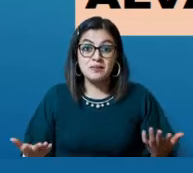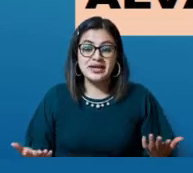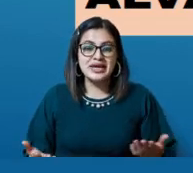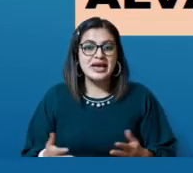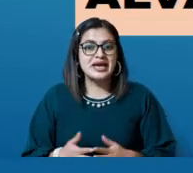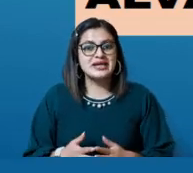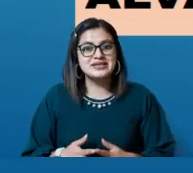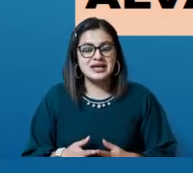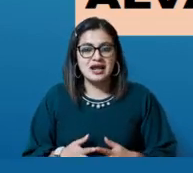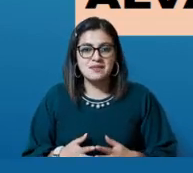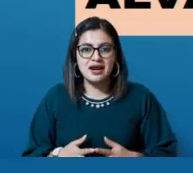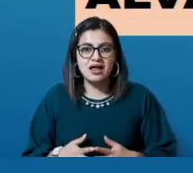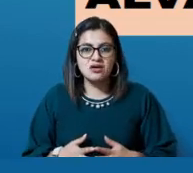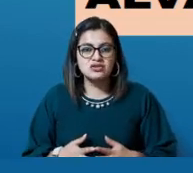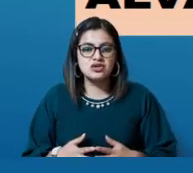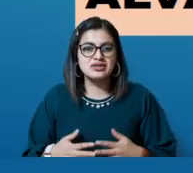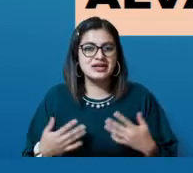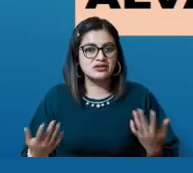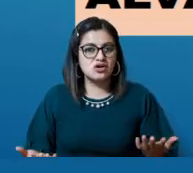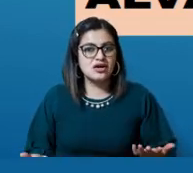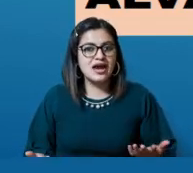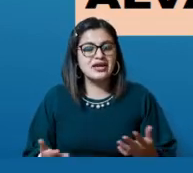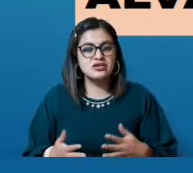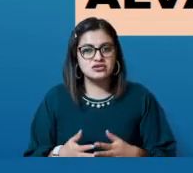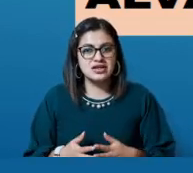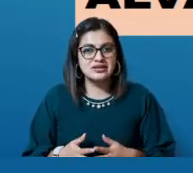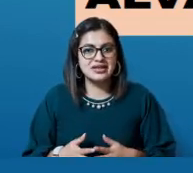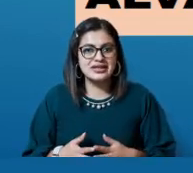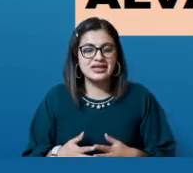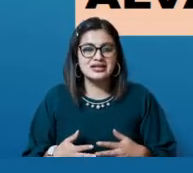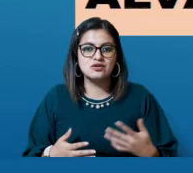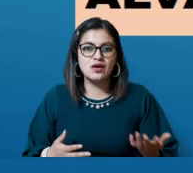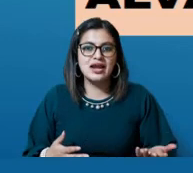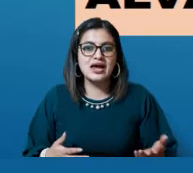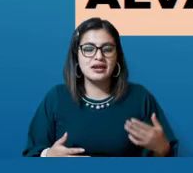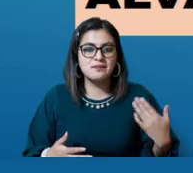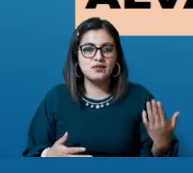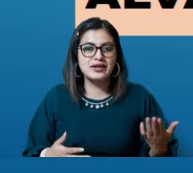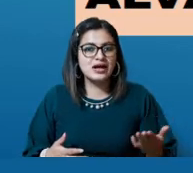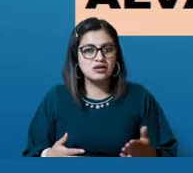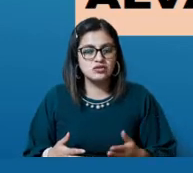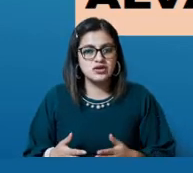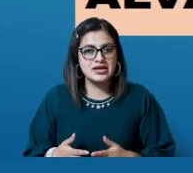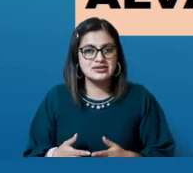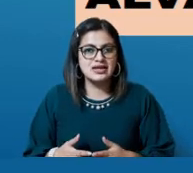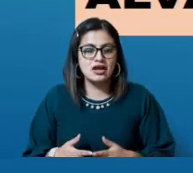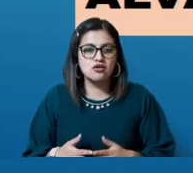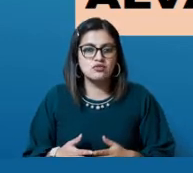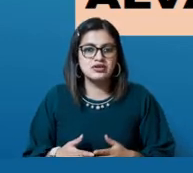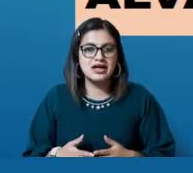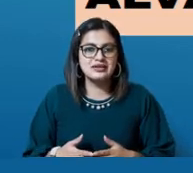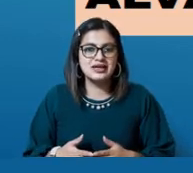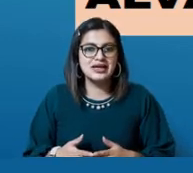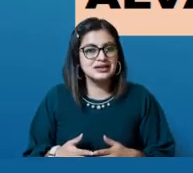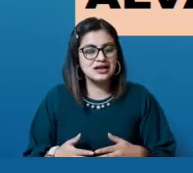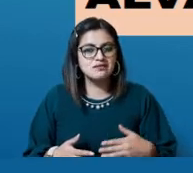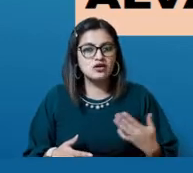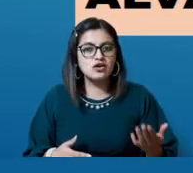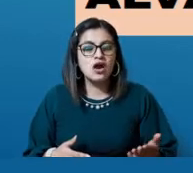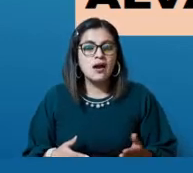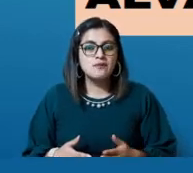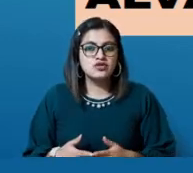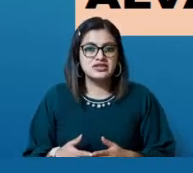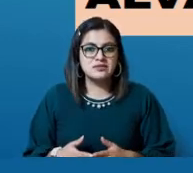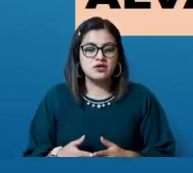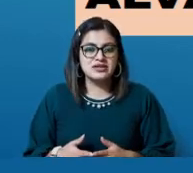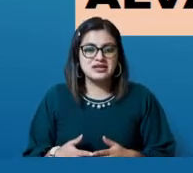Mi nombre es Grisel Alvarado, soy directora y docente de la Escuela República de Honduras de la comunidad de El